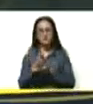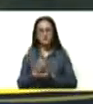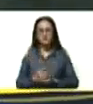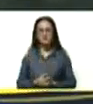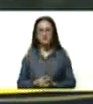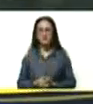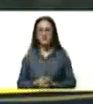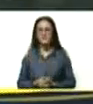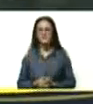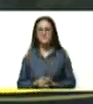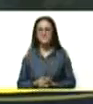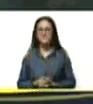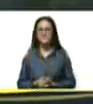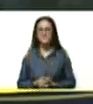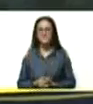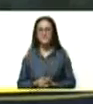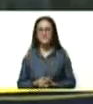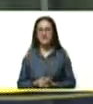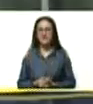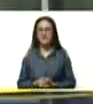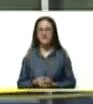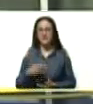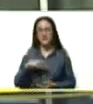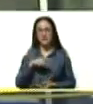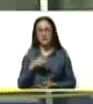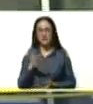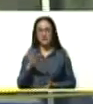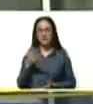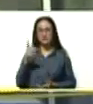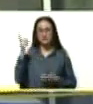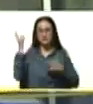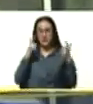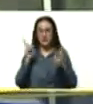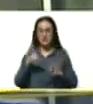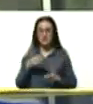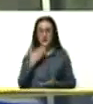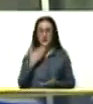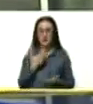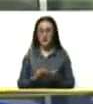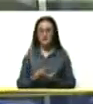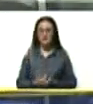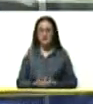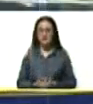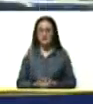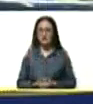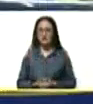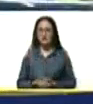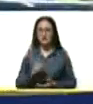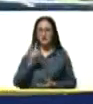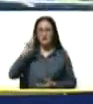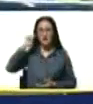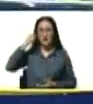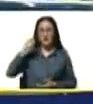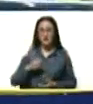que tenemos con usted y con nuestro gigante Hugo Rafael Chávez Frías, presidente, porque hay que recordar